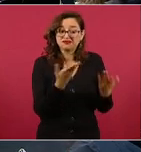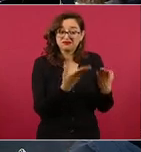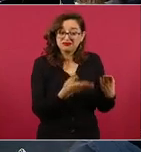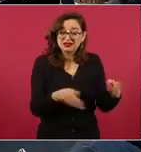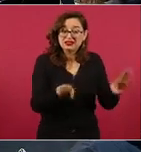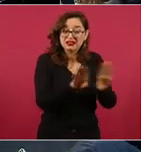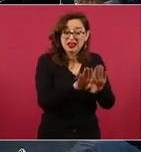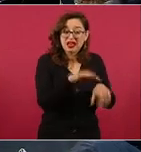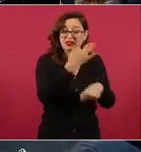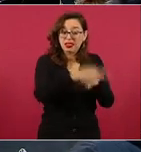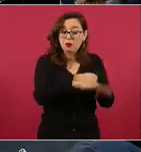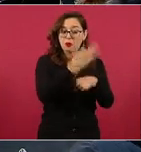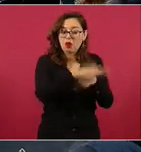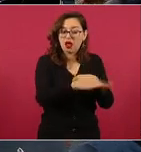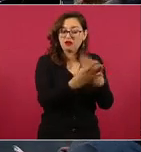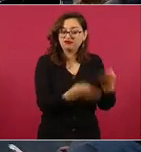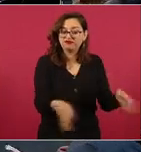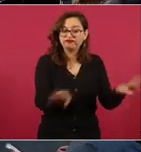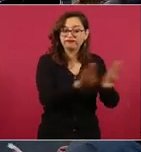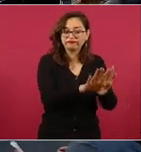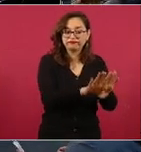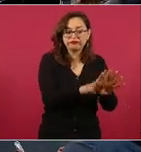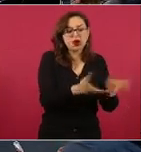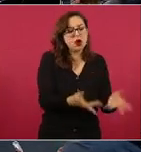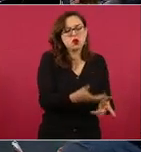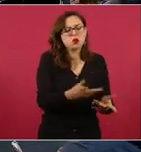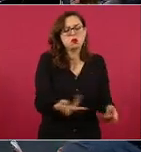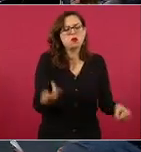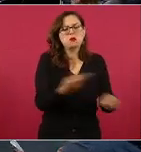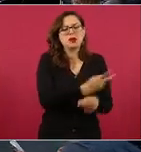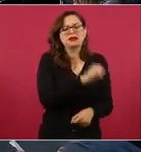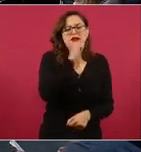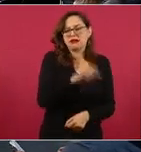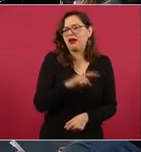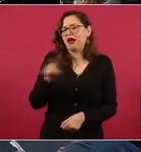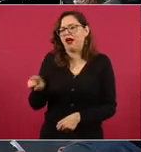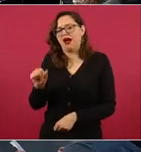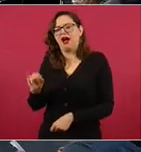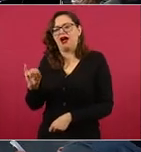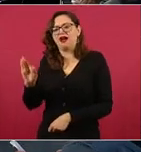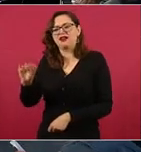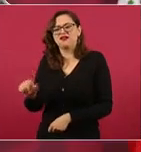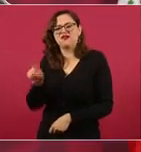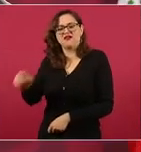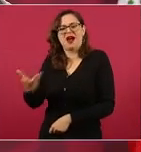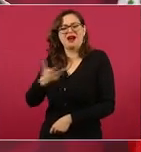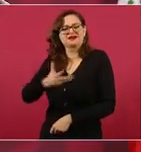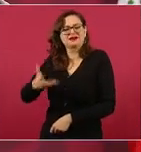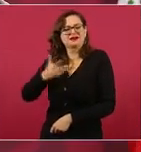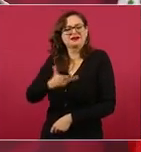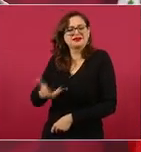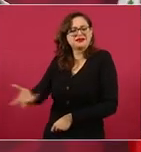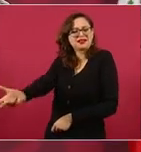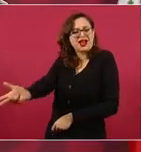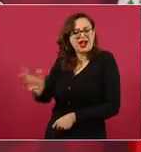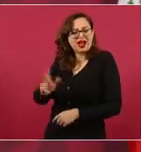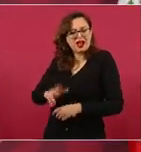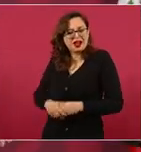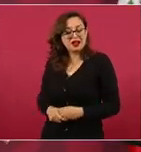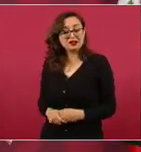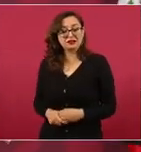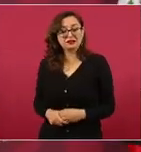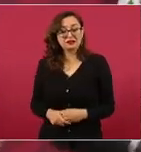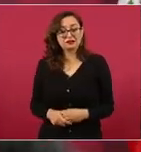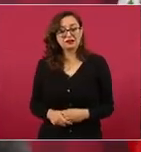cerrar una parte, tenemos ya el aeropuerto alterno. Si no lo